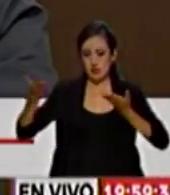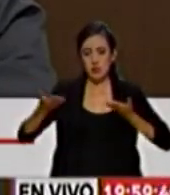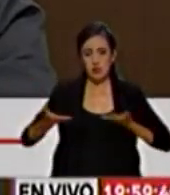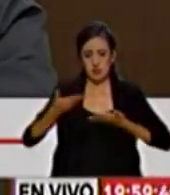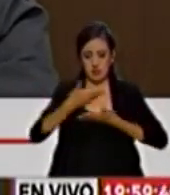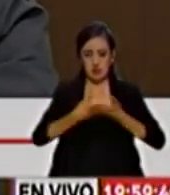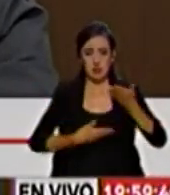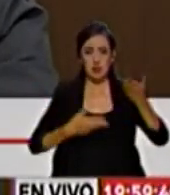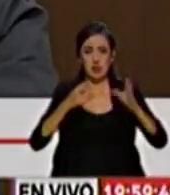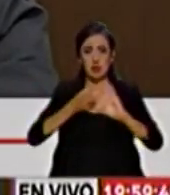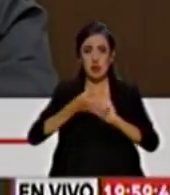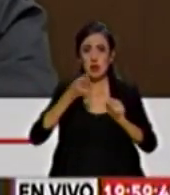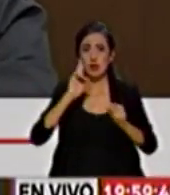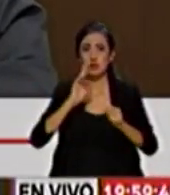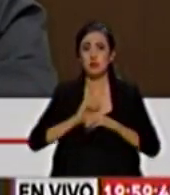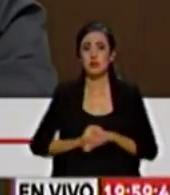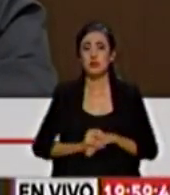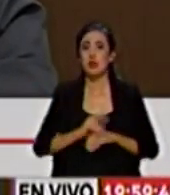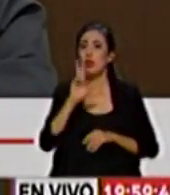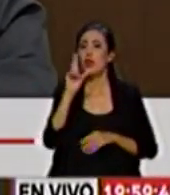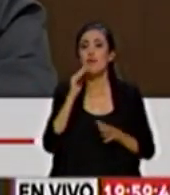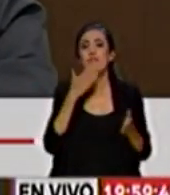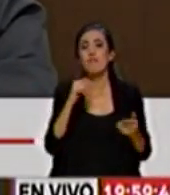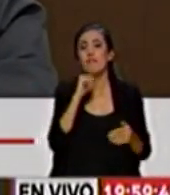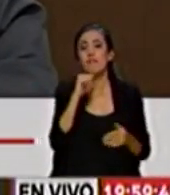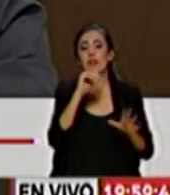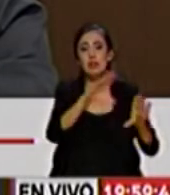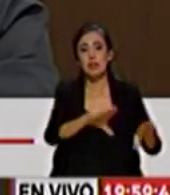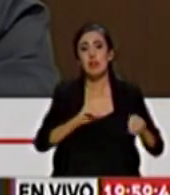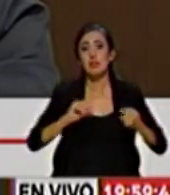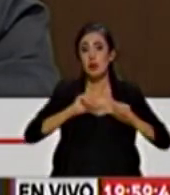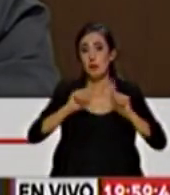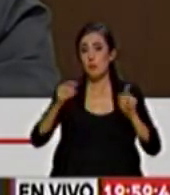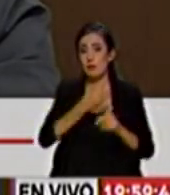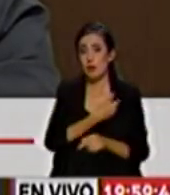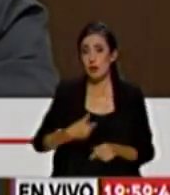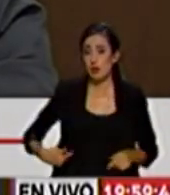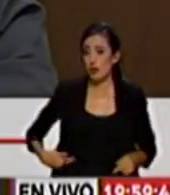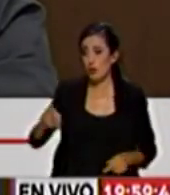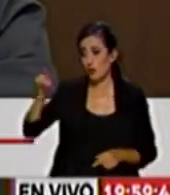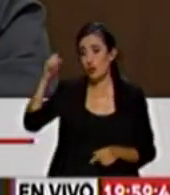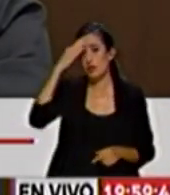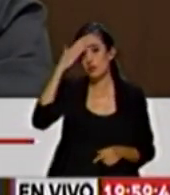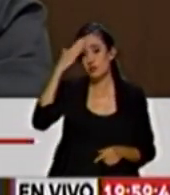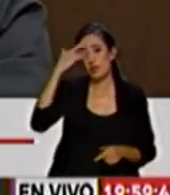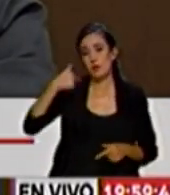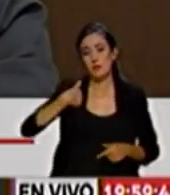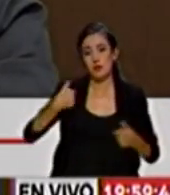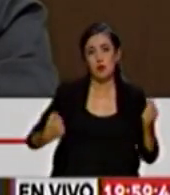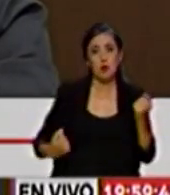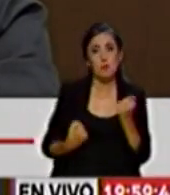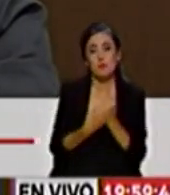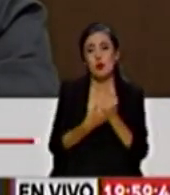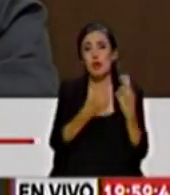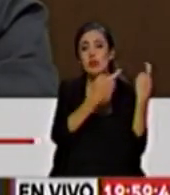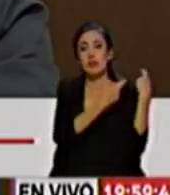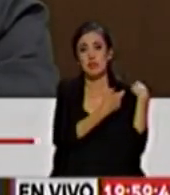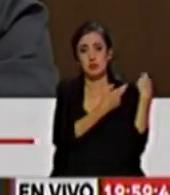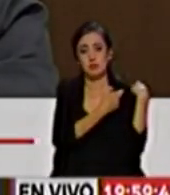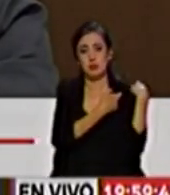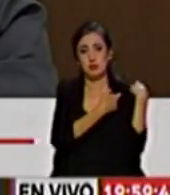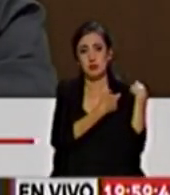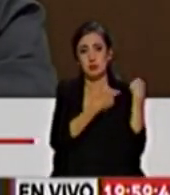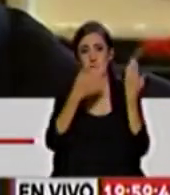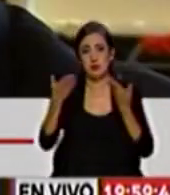mi renuncia, no lo ha aceptado aún, pero el presidente sabe que siempre tendrá a disposición esa responsabilidad la cual